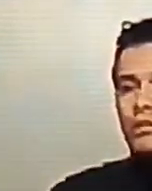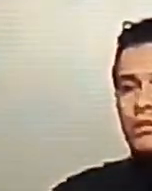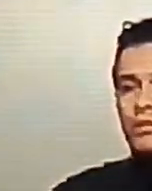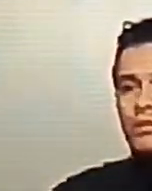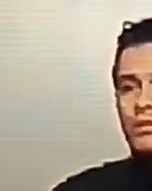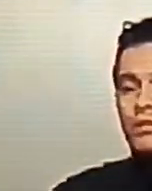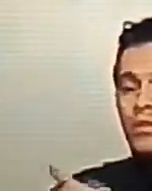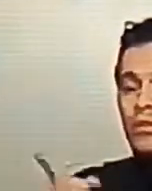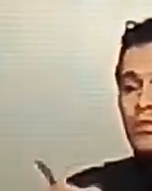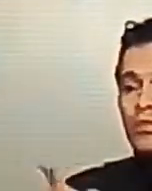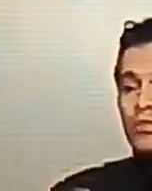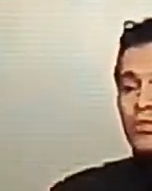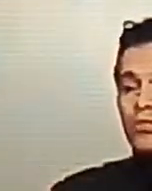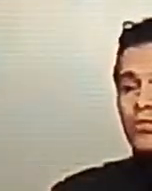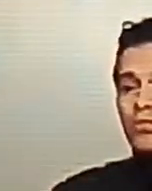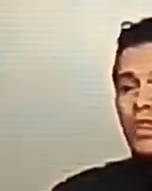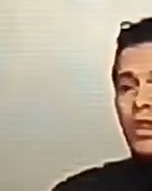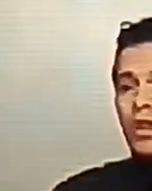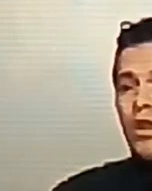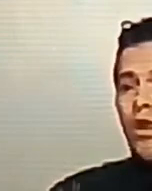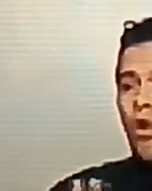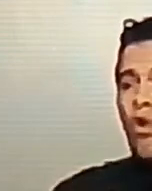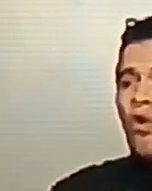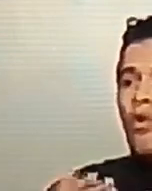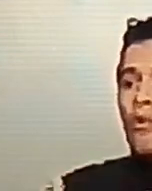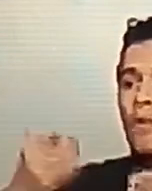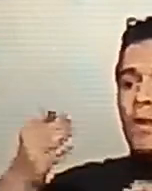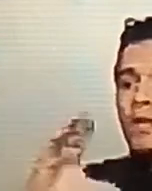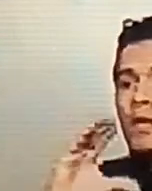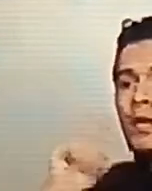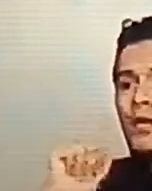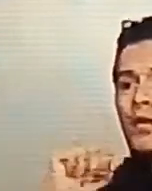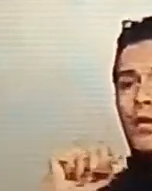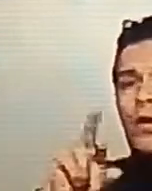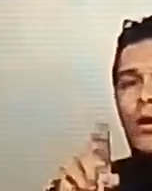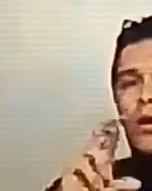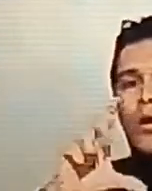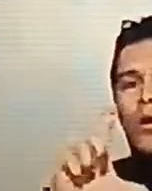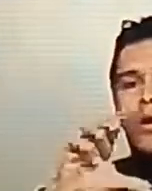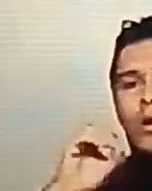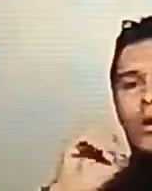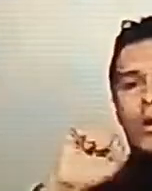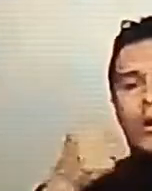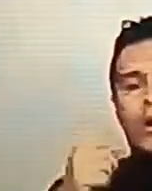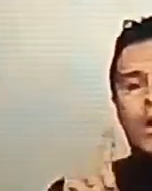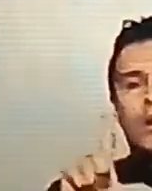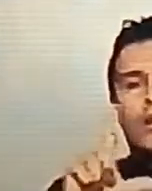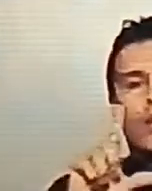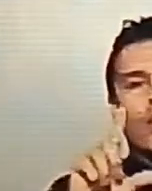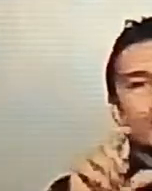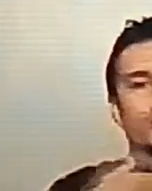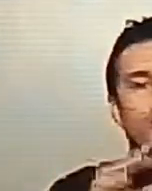Carlos Luis Morales, en la prefectura. En ese ámbito entonces, en el tema